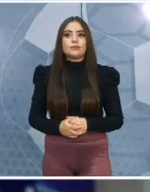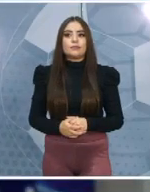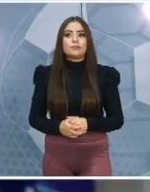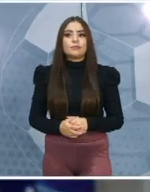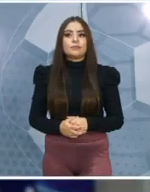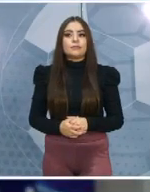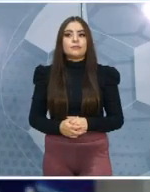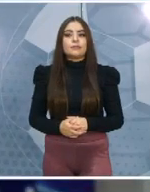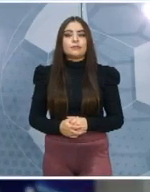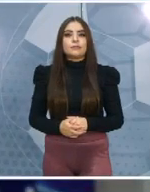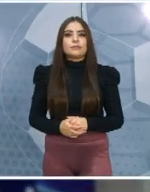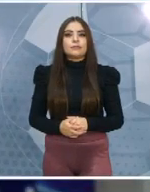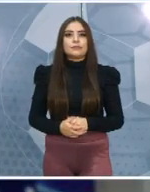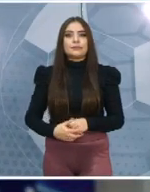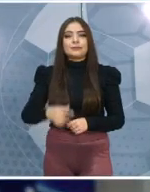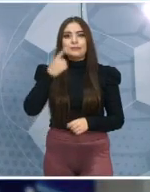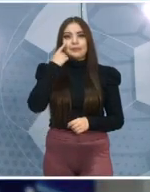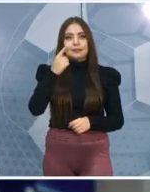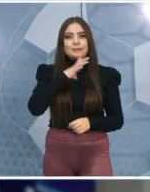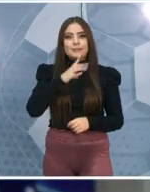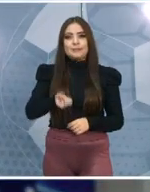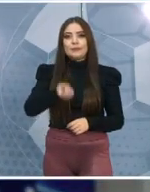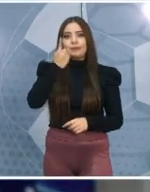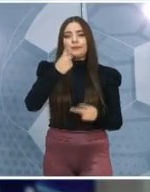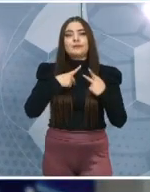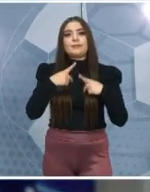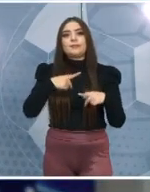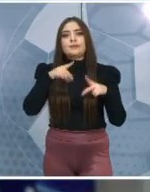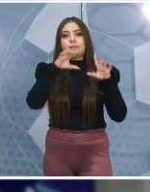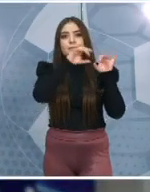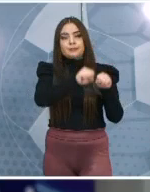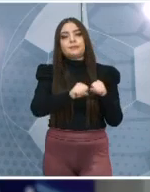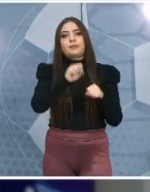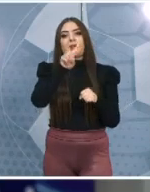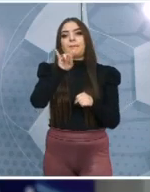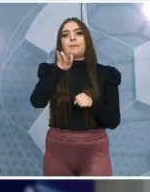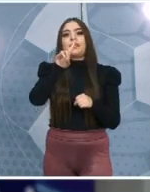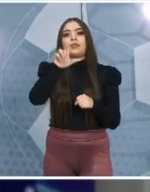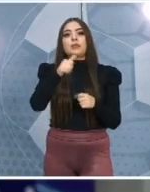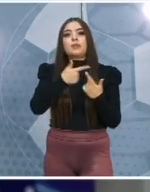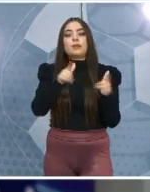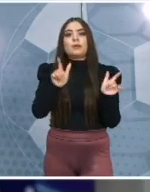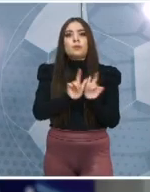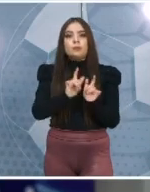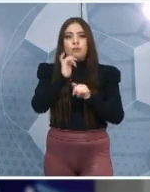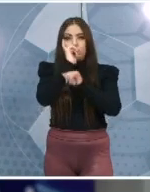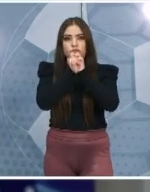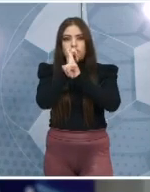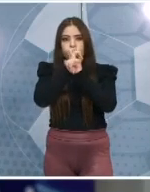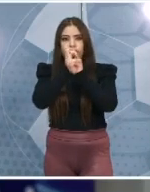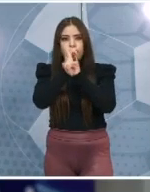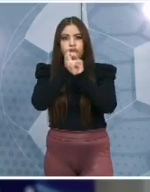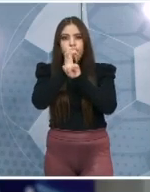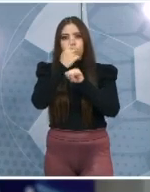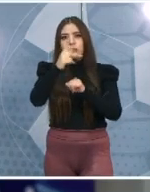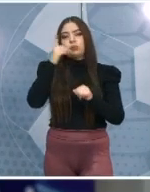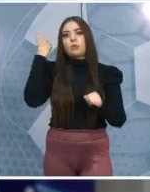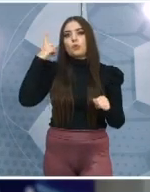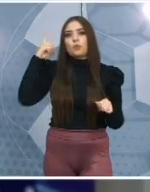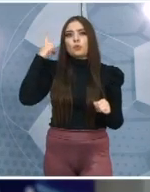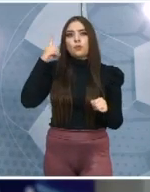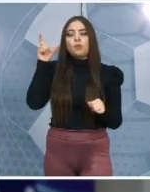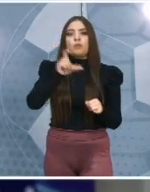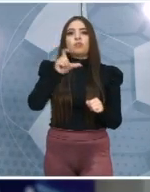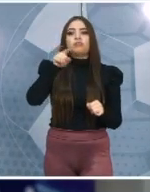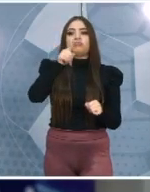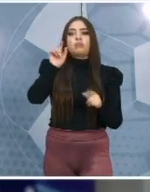Y mire, un integrante de Grupo Vida fue detenido por elementos de la Policía Investigadora de Delitos de Durango luego de haber sido golpeado.